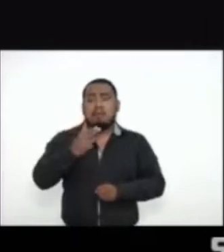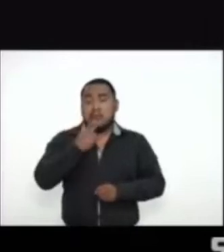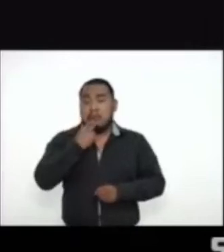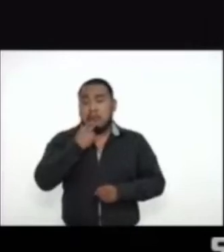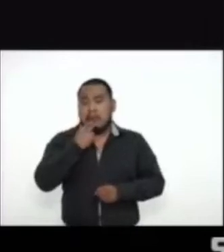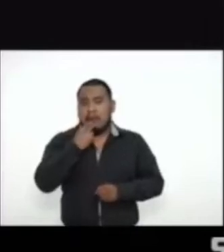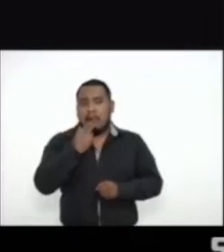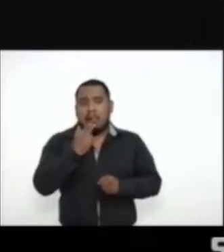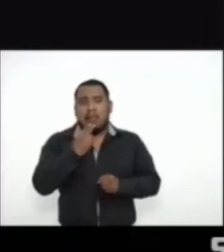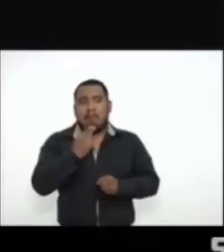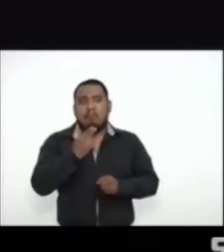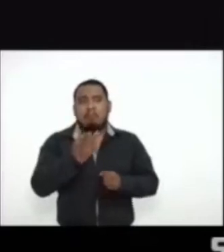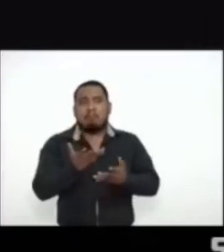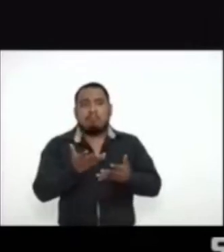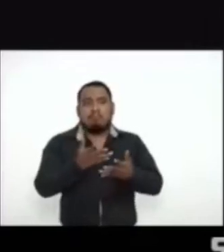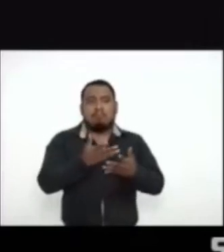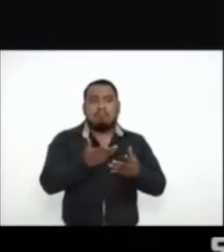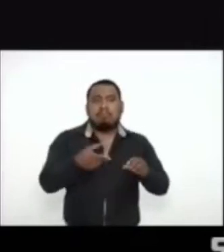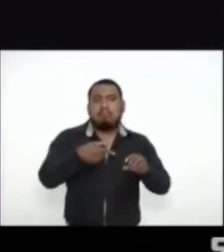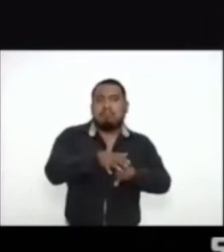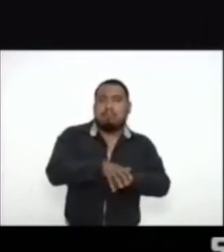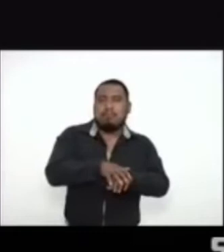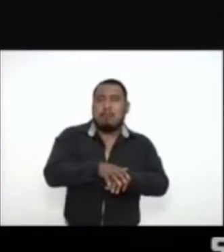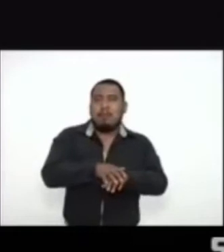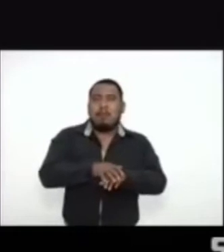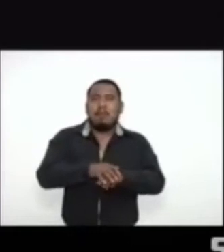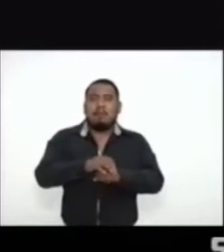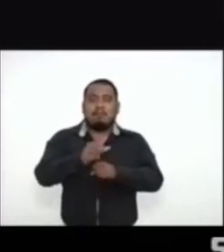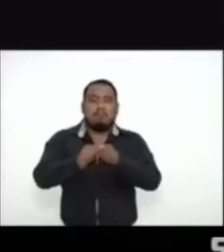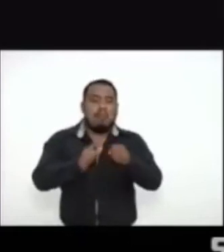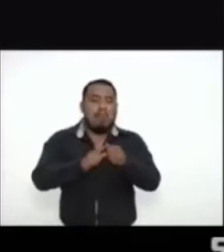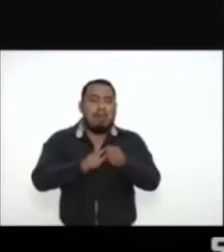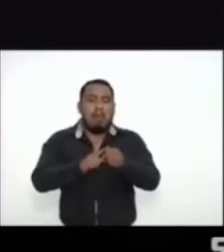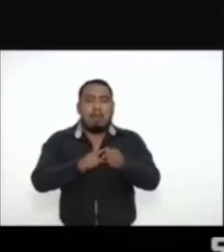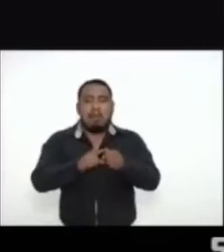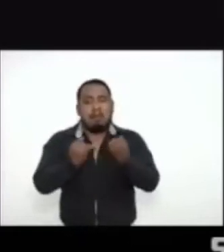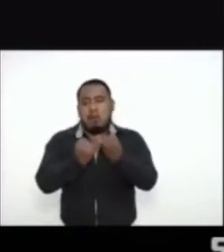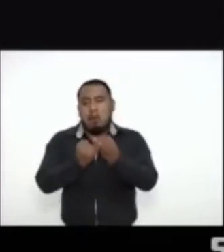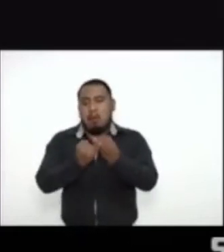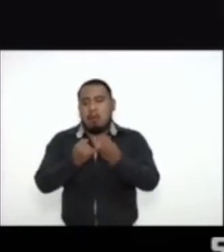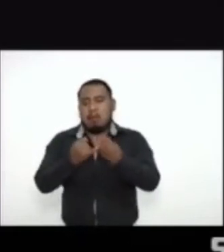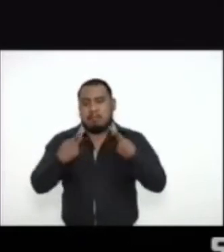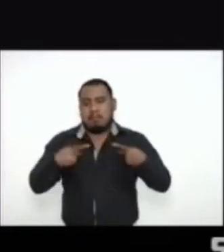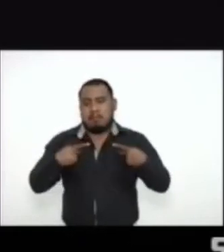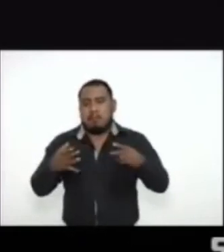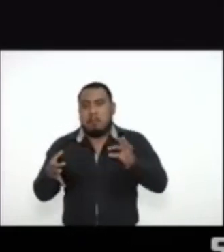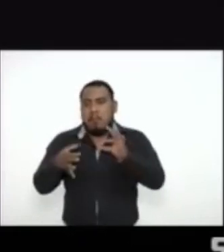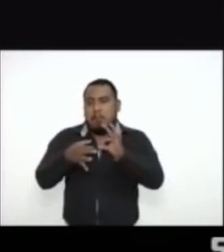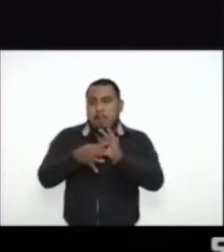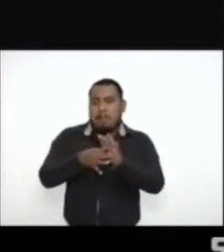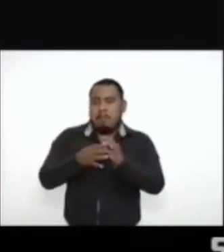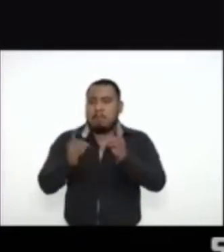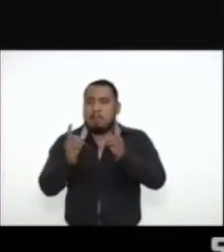aparearse. En los seres humanos para poder tener contacto. Fíjense cómo ante situaciones